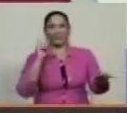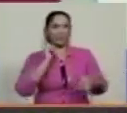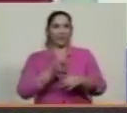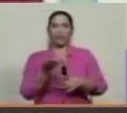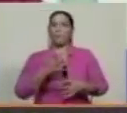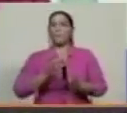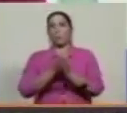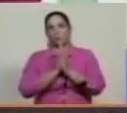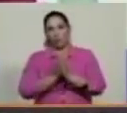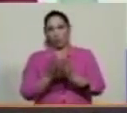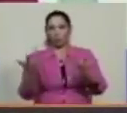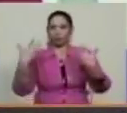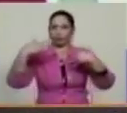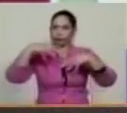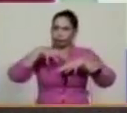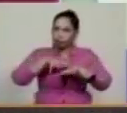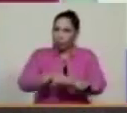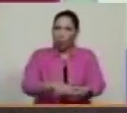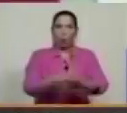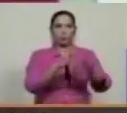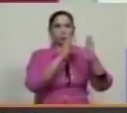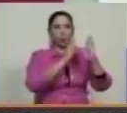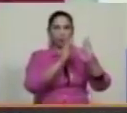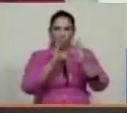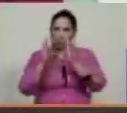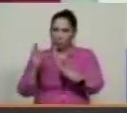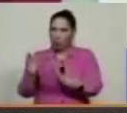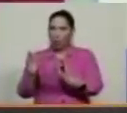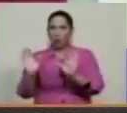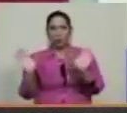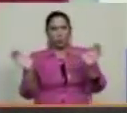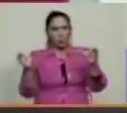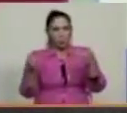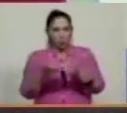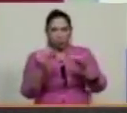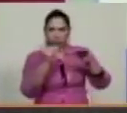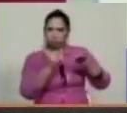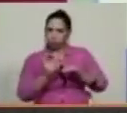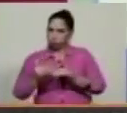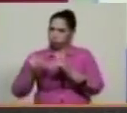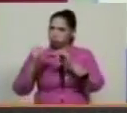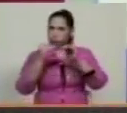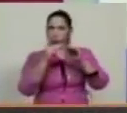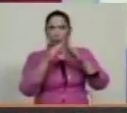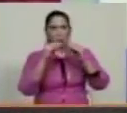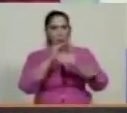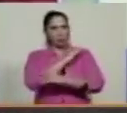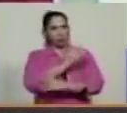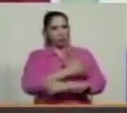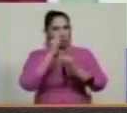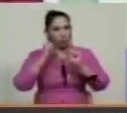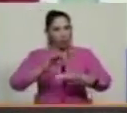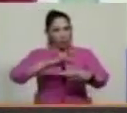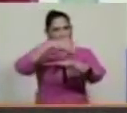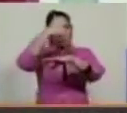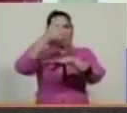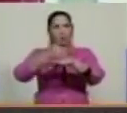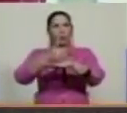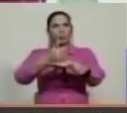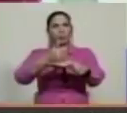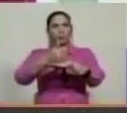pero usted reúne y se une verdaderamente como un cuerpo, todos esos que están ahí, y esa fuerza es mayor que usted la contara uno por